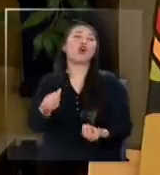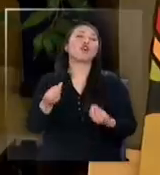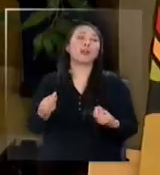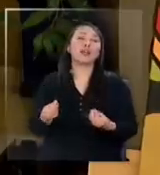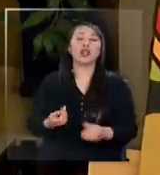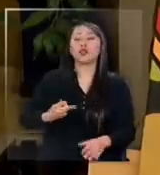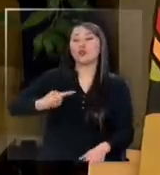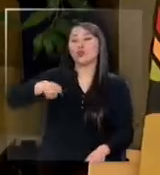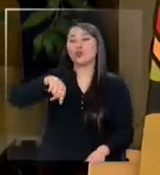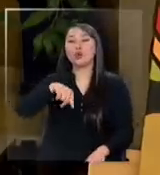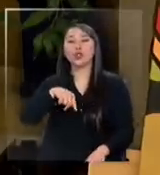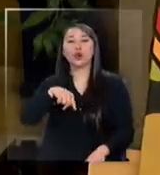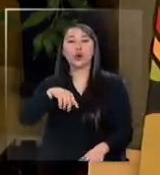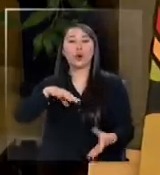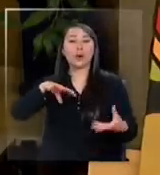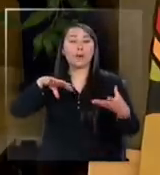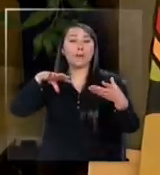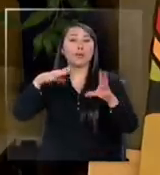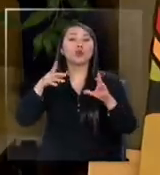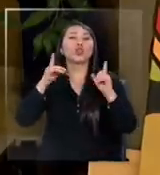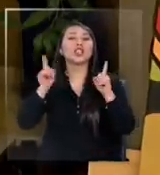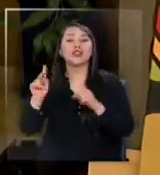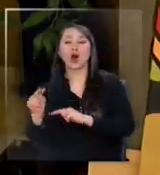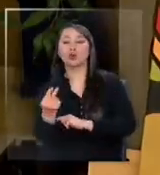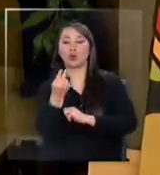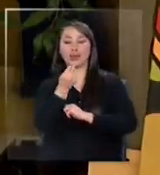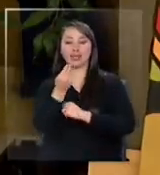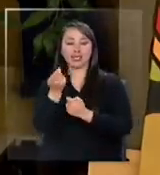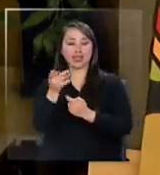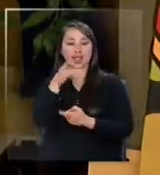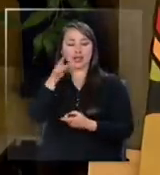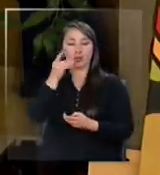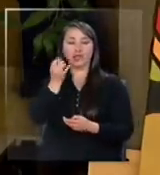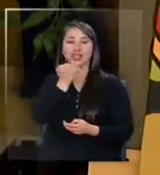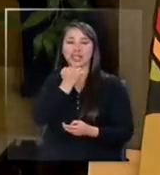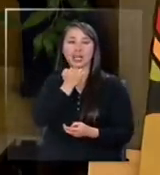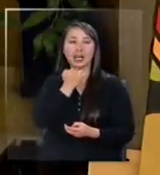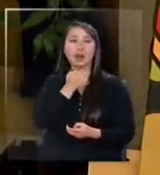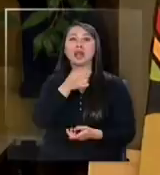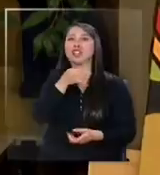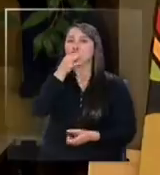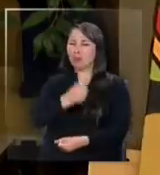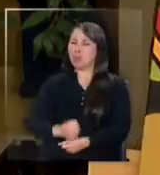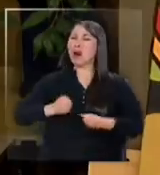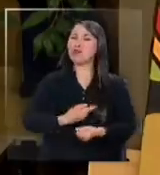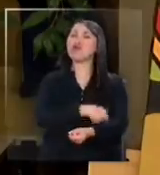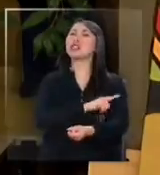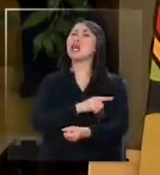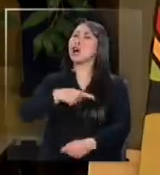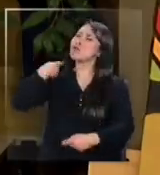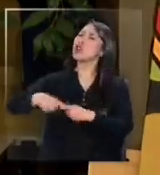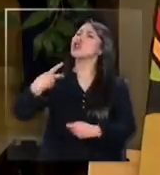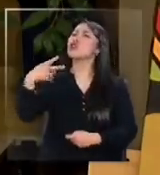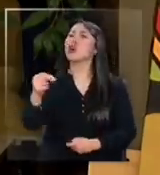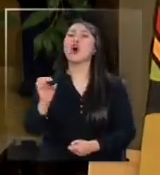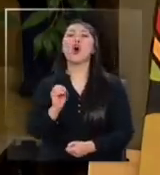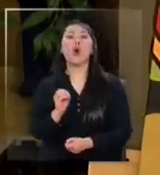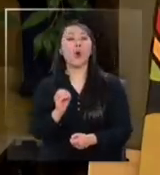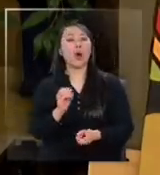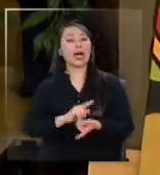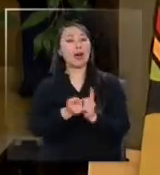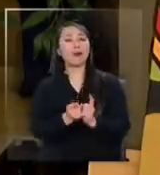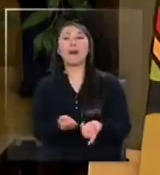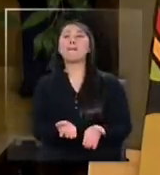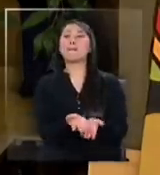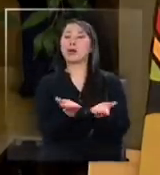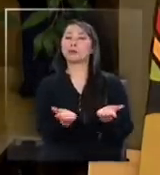que nuestro mundo debe hacerse una autocrítica por no haber levantado la voz con más fuerza, por no haber hecho o han empujado los cambios con más